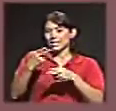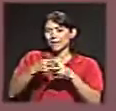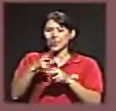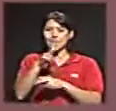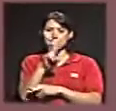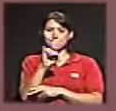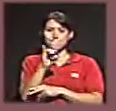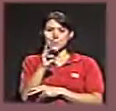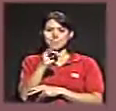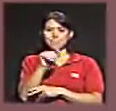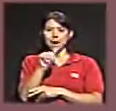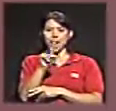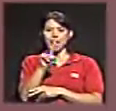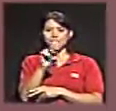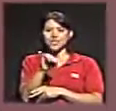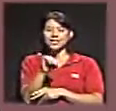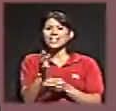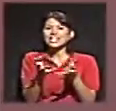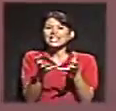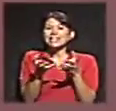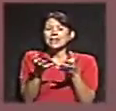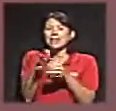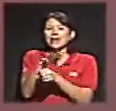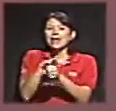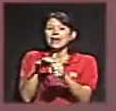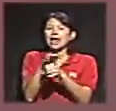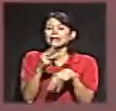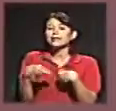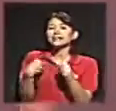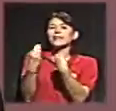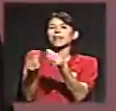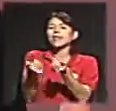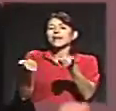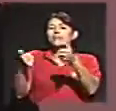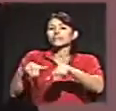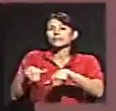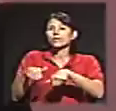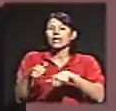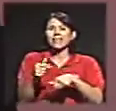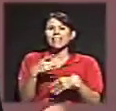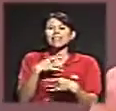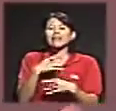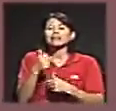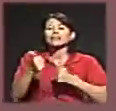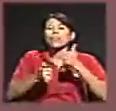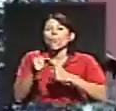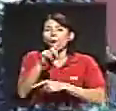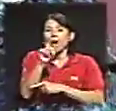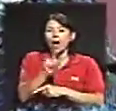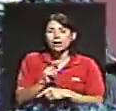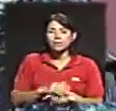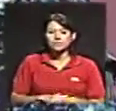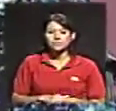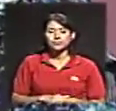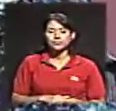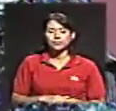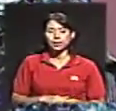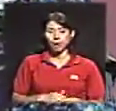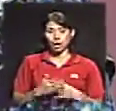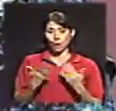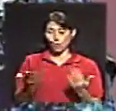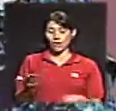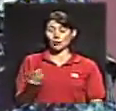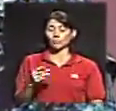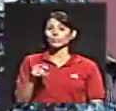para que se le entregue en concesión la isla, y qué intereses han estado jugando en el camino? Bueno,